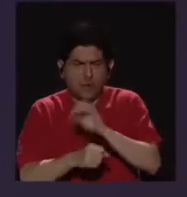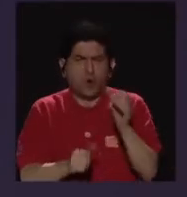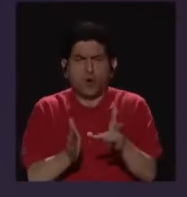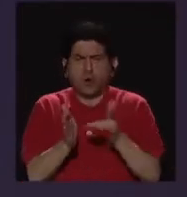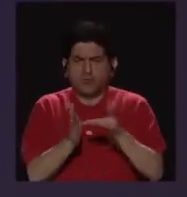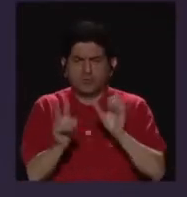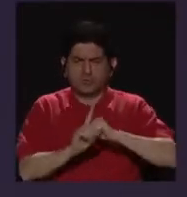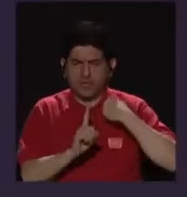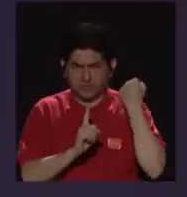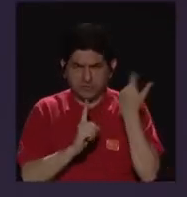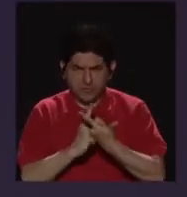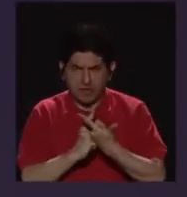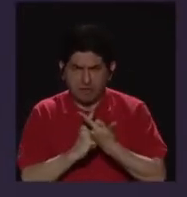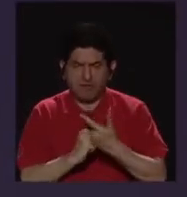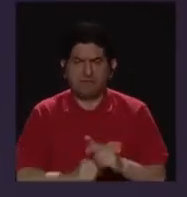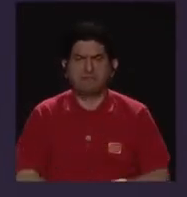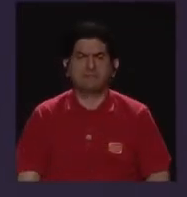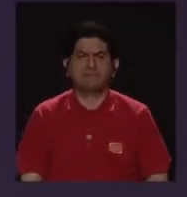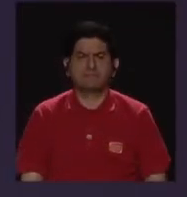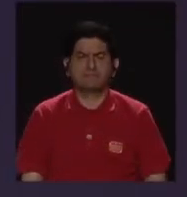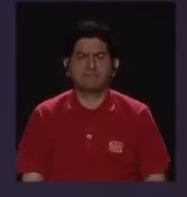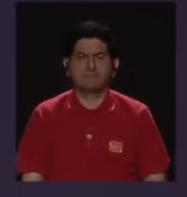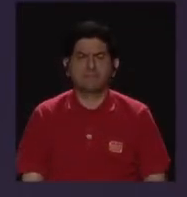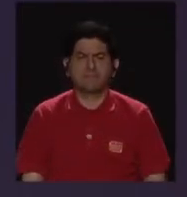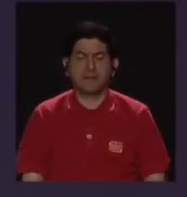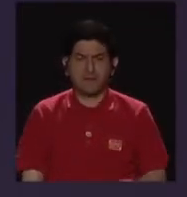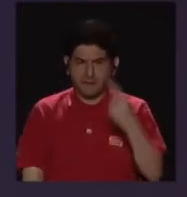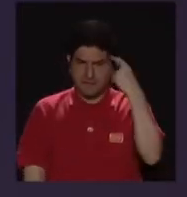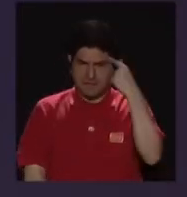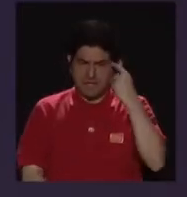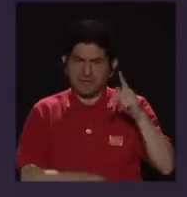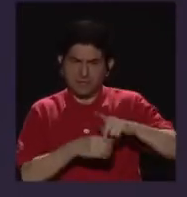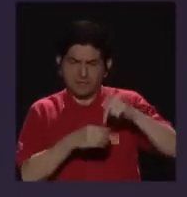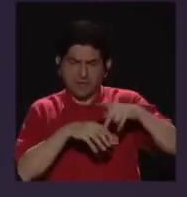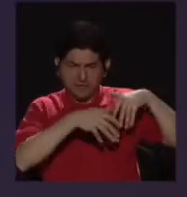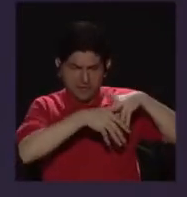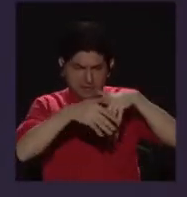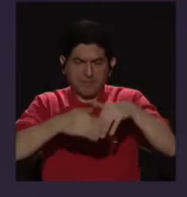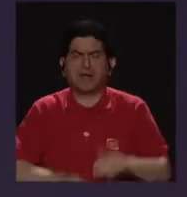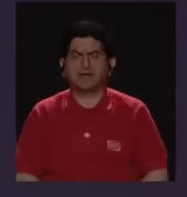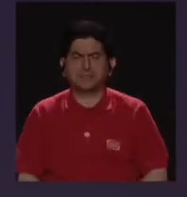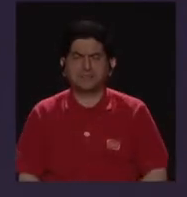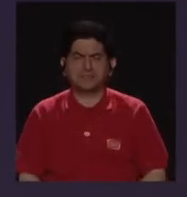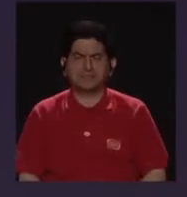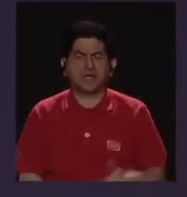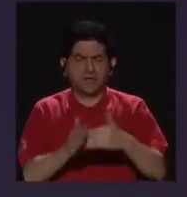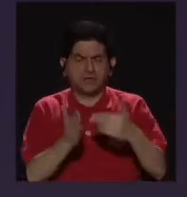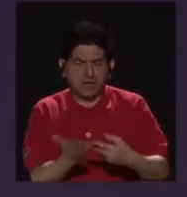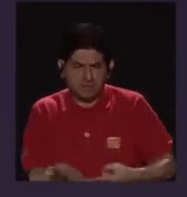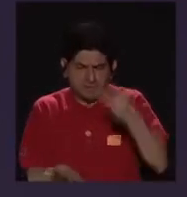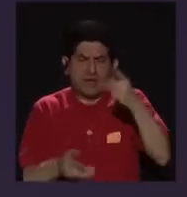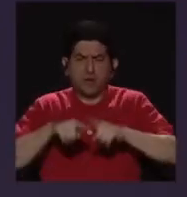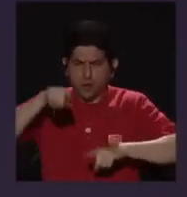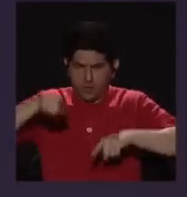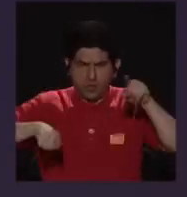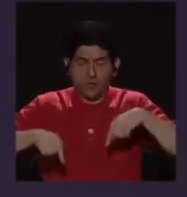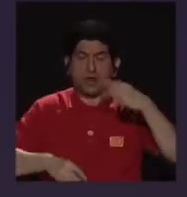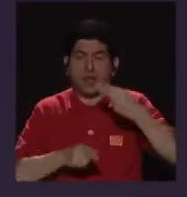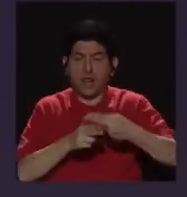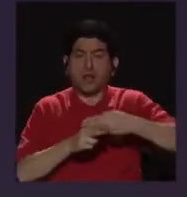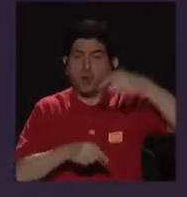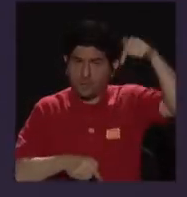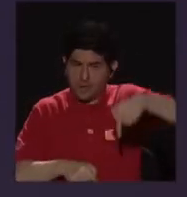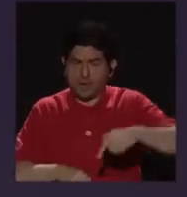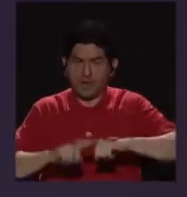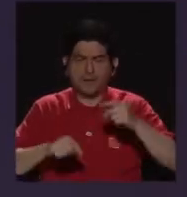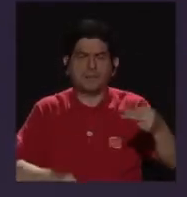de la sociedad a una marcha que reivindica así la diversidad y este es el nombre que tiene acá pero